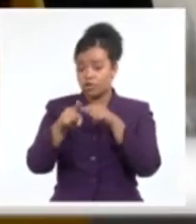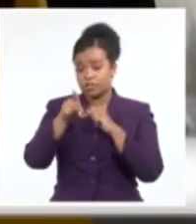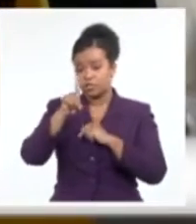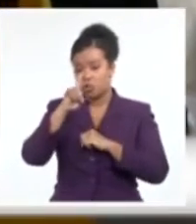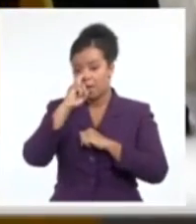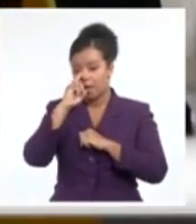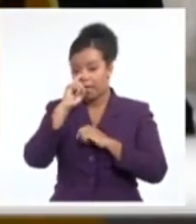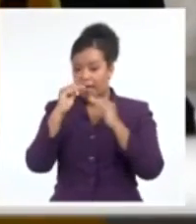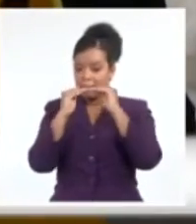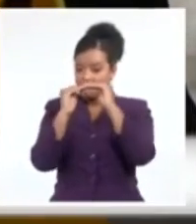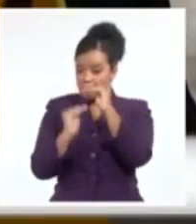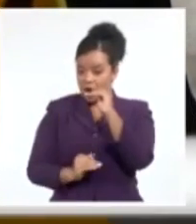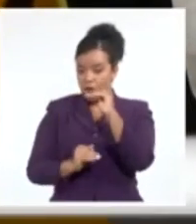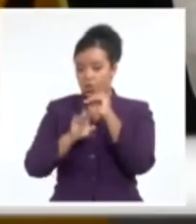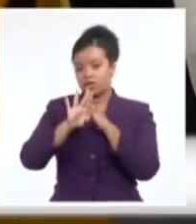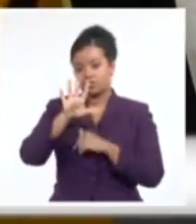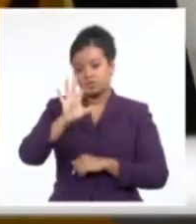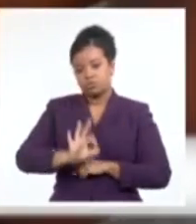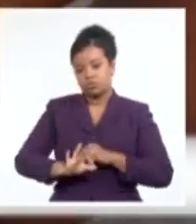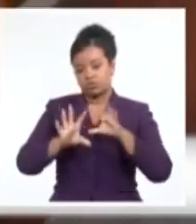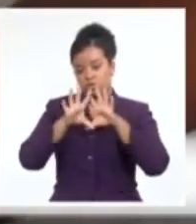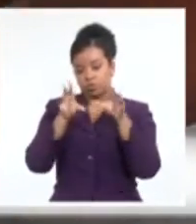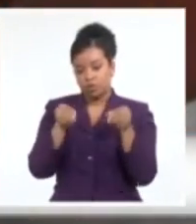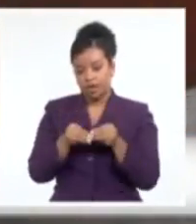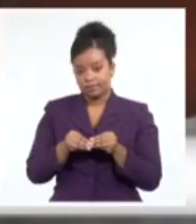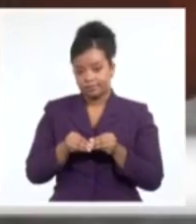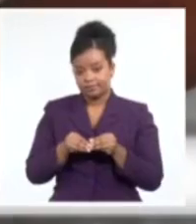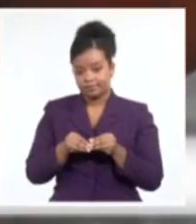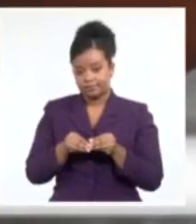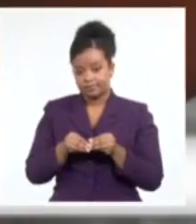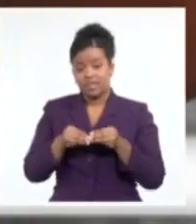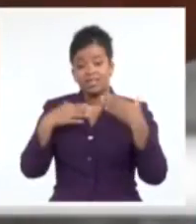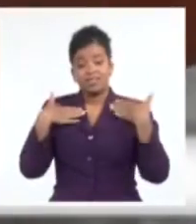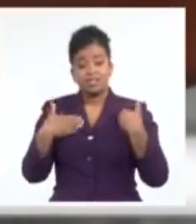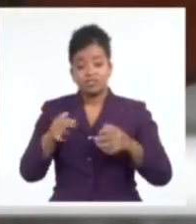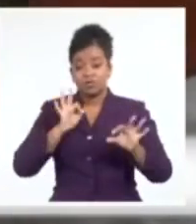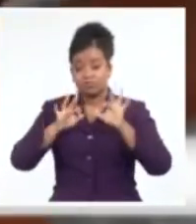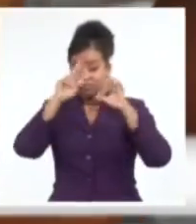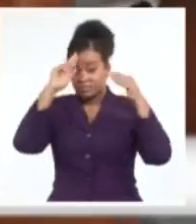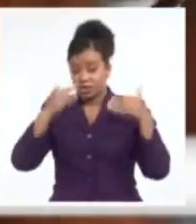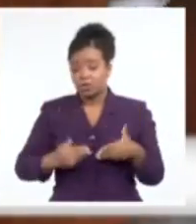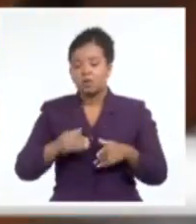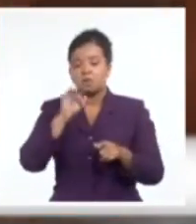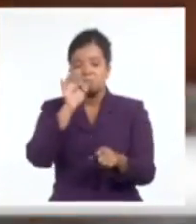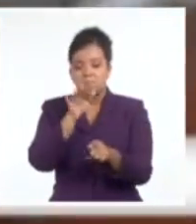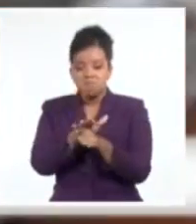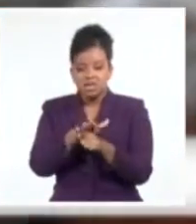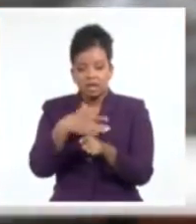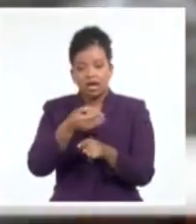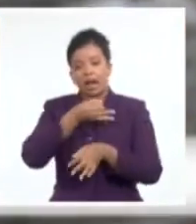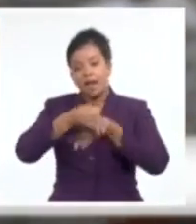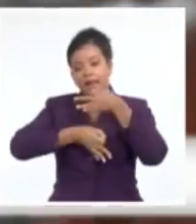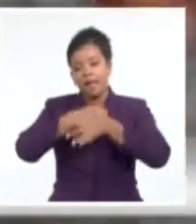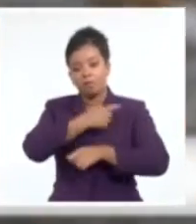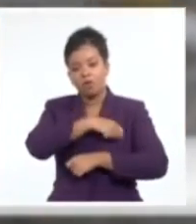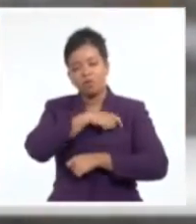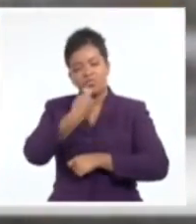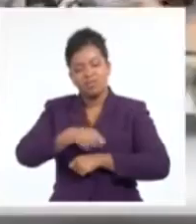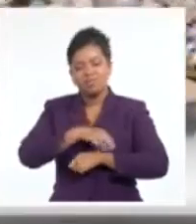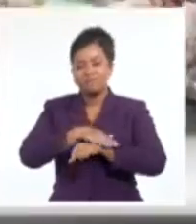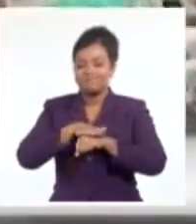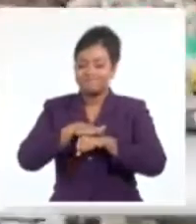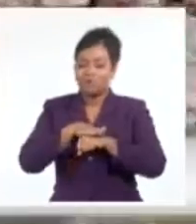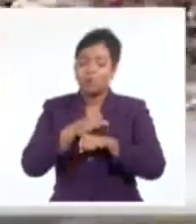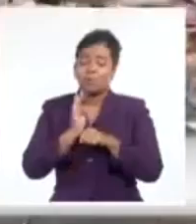representan más del 45% del total. La Dirección de Protección Civil anunció el inicio de campañas de concientización en los barrios más